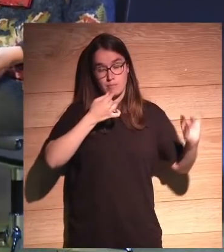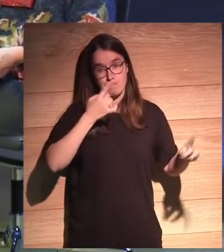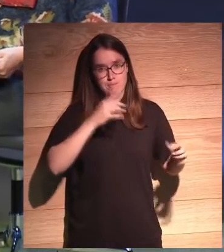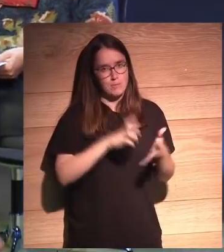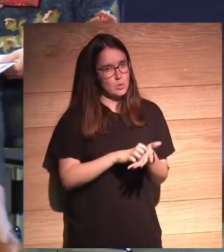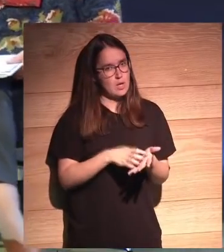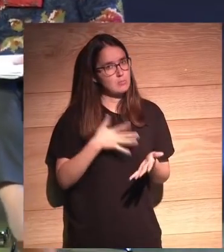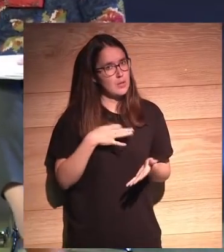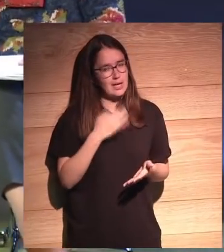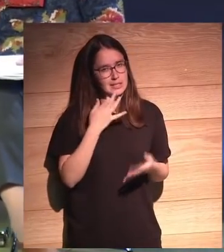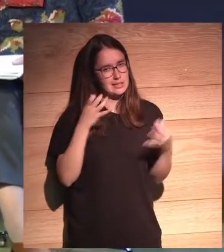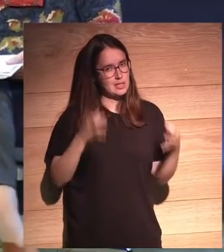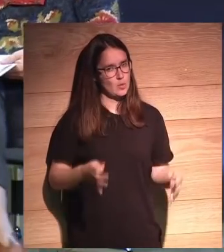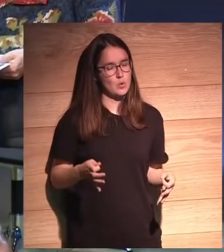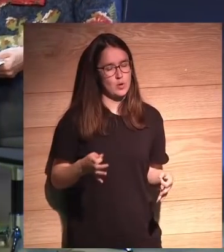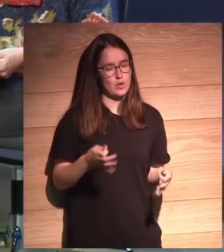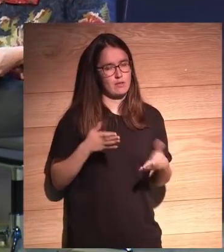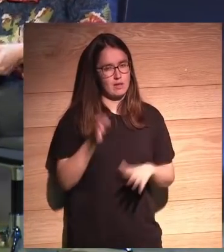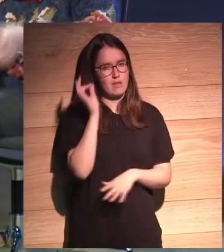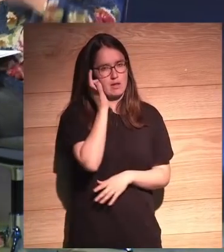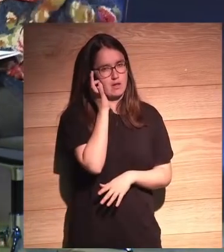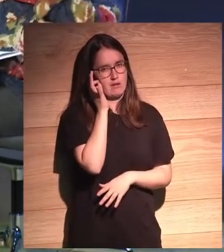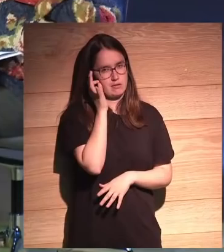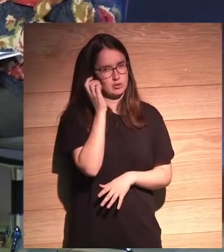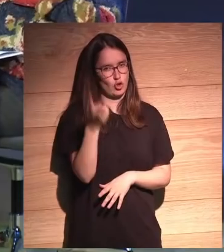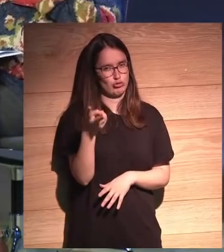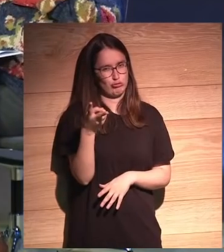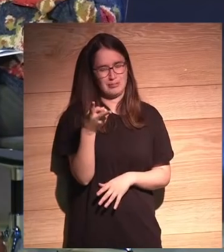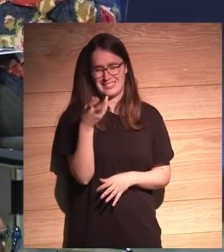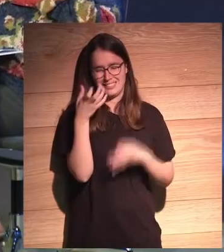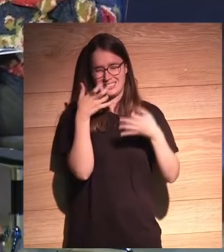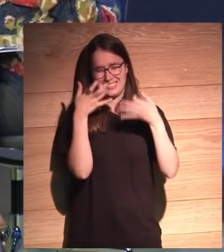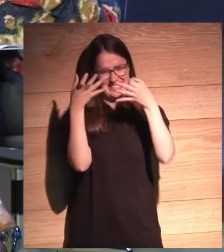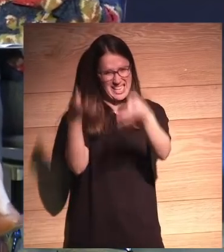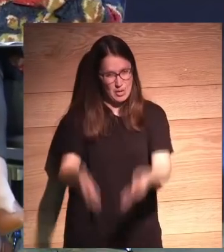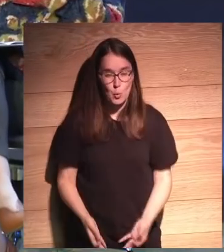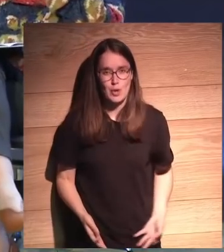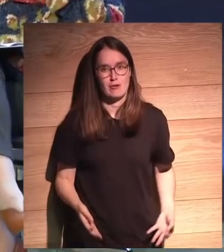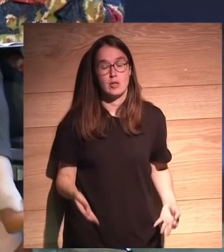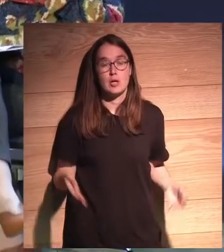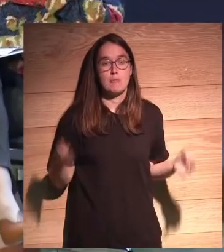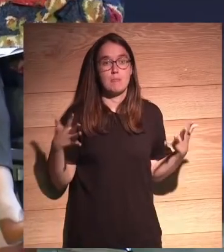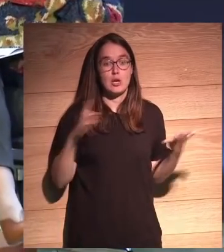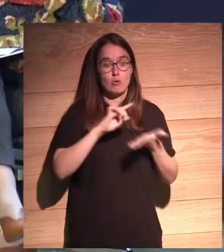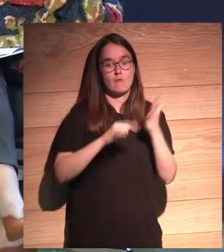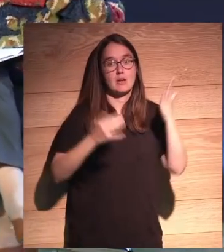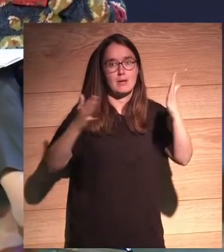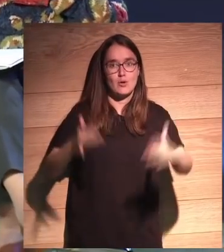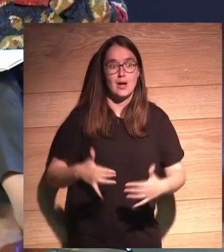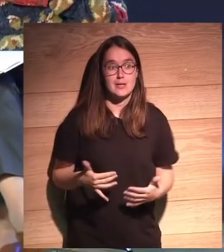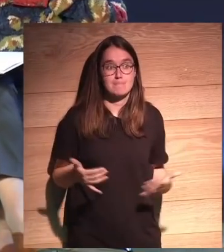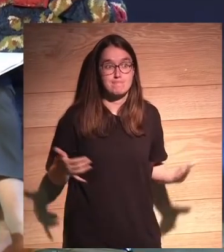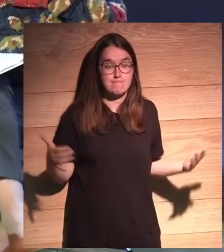pues probablemente sean de Margarita y Dorotea, o Margarita o Dorotea, pero como no están